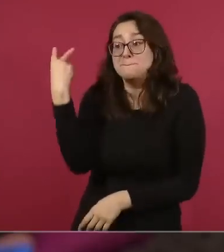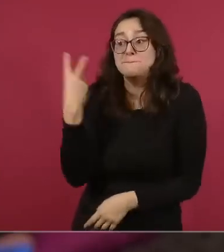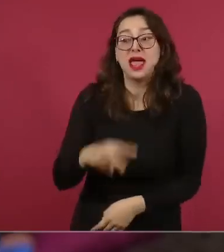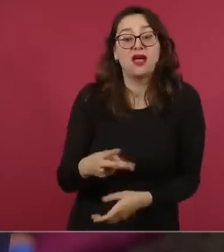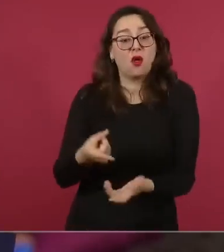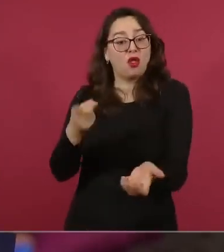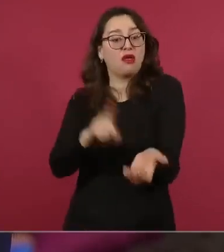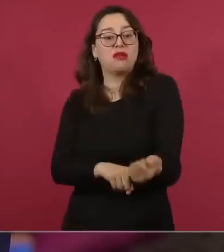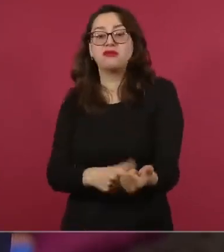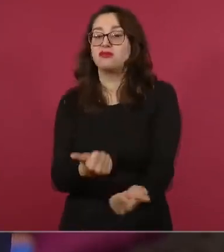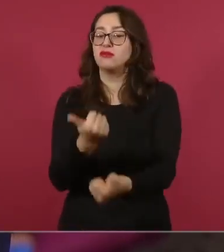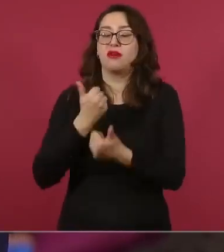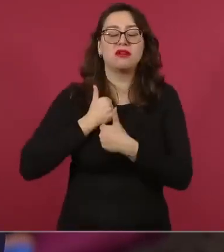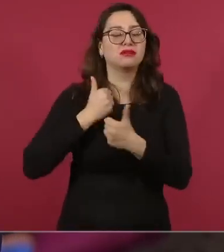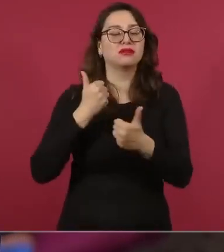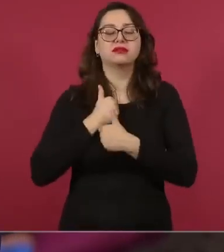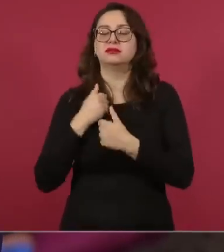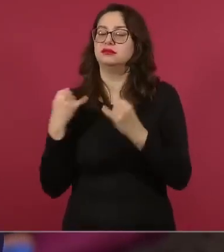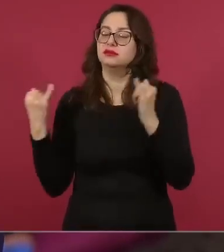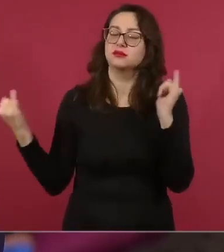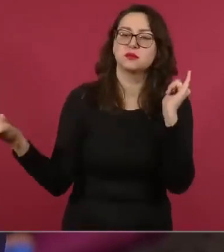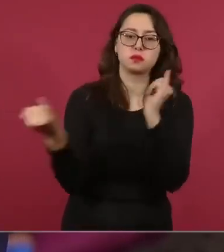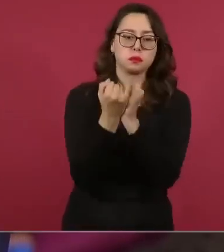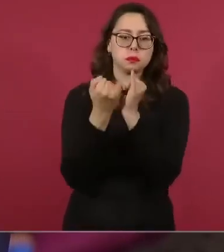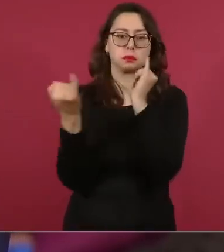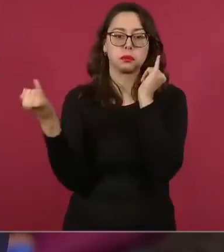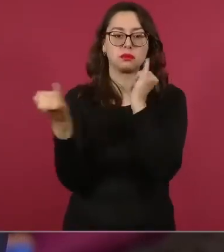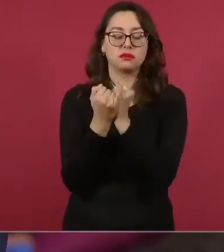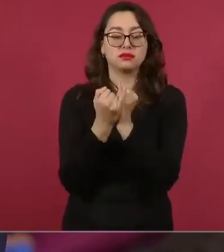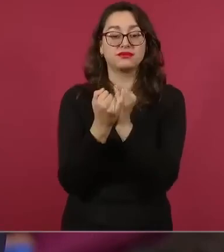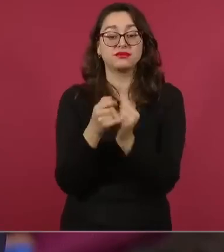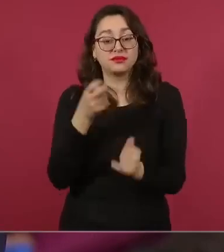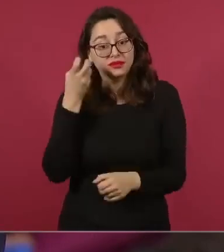la Secretaría de Marina, las hace